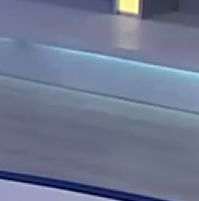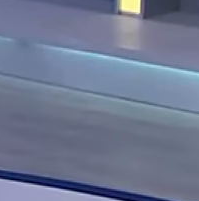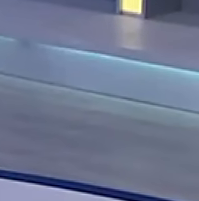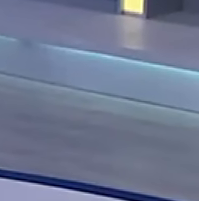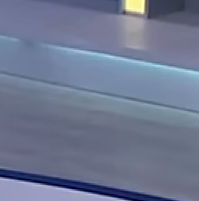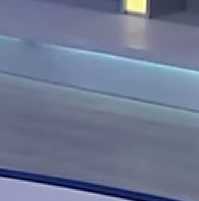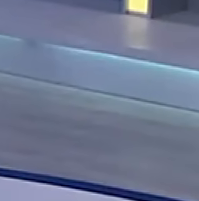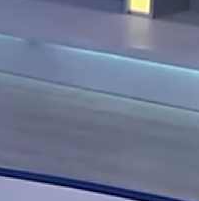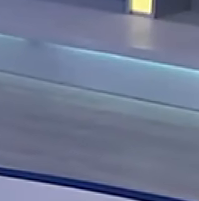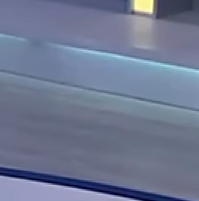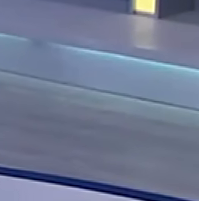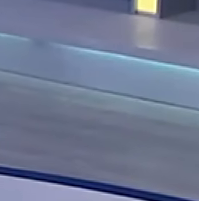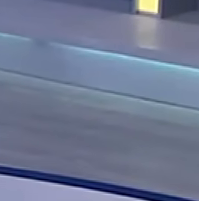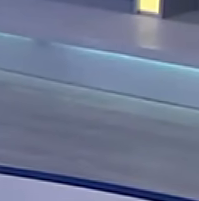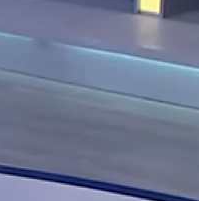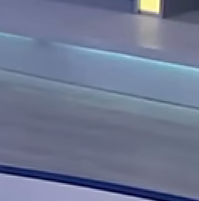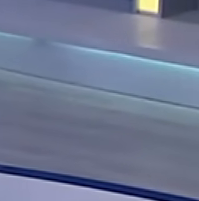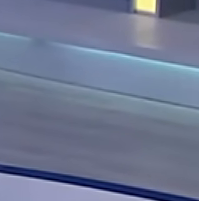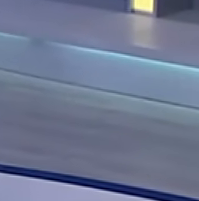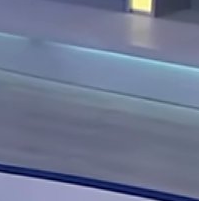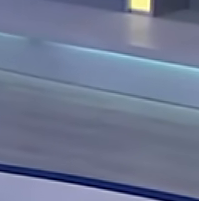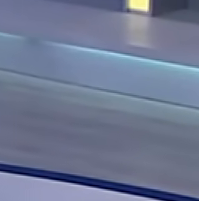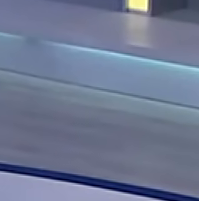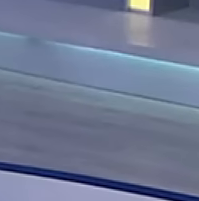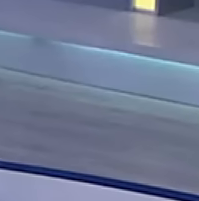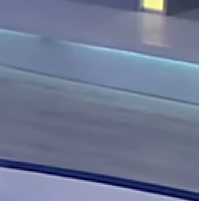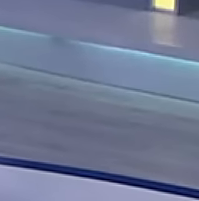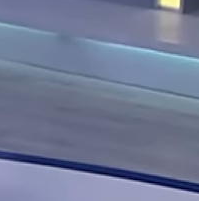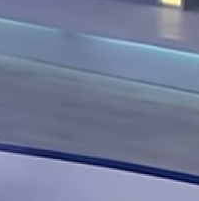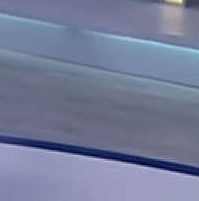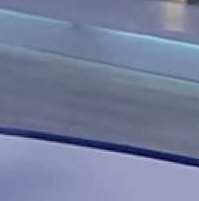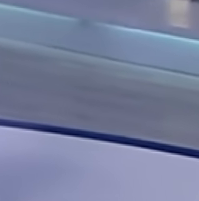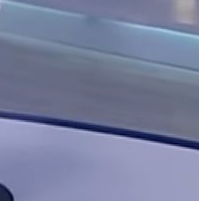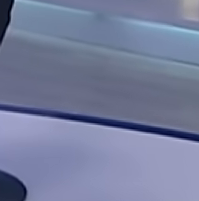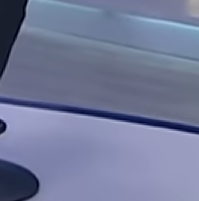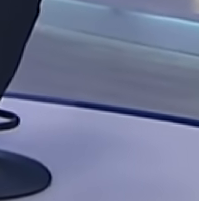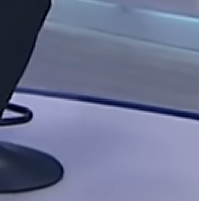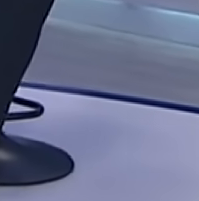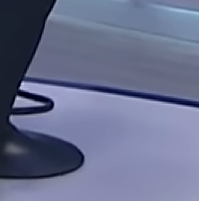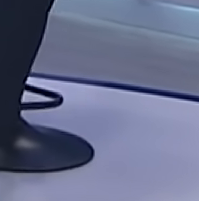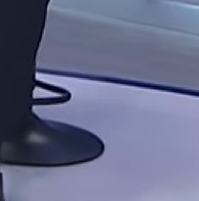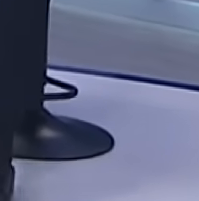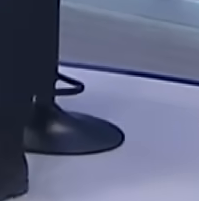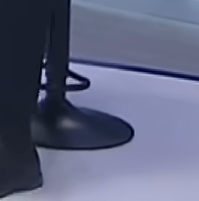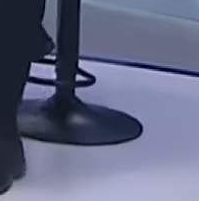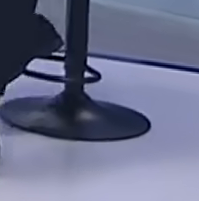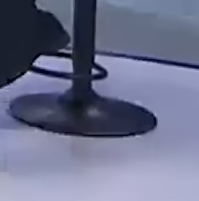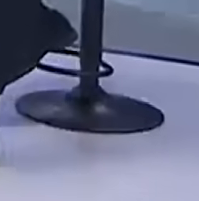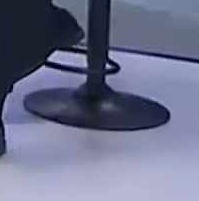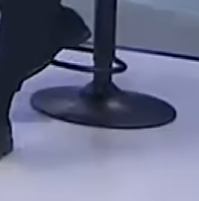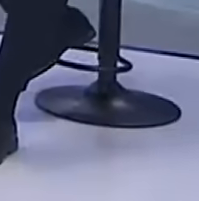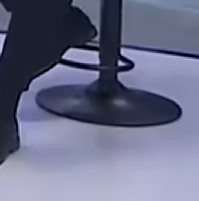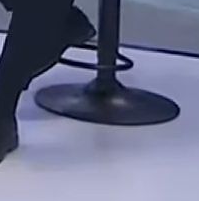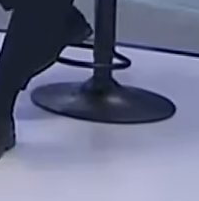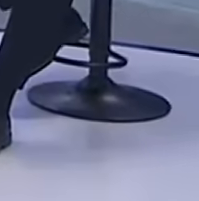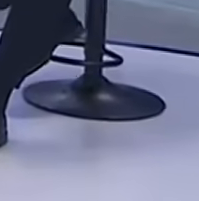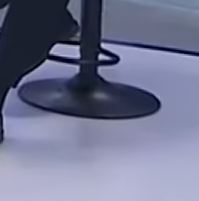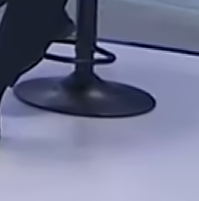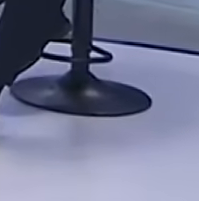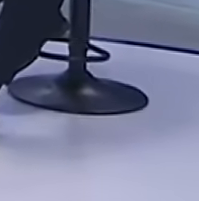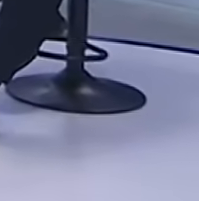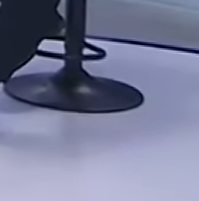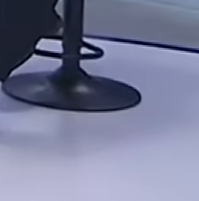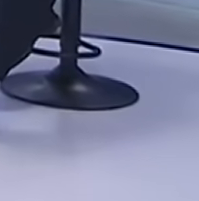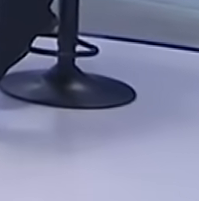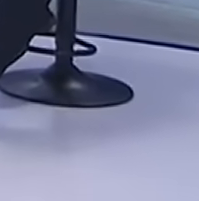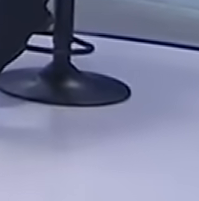Y a esta hora hacemos un nuevo enlace con Henry Dueñas. Él continúa en Vía La Costa registrando pues algunas novedades de cómo avanza la circulación vehicular por ahí. Bueno,